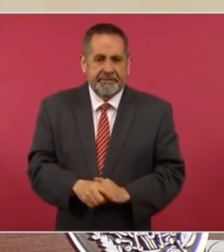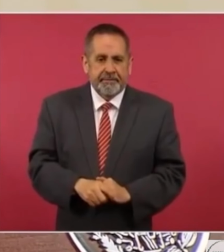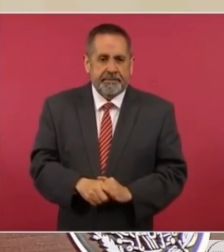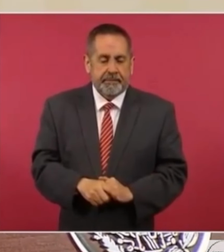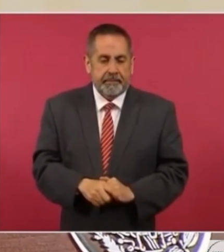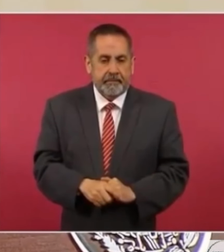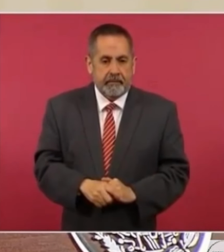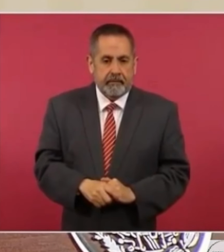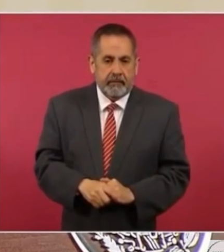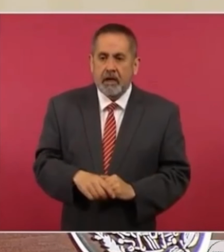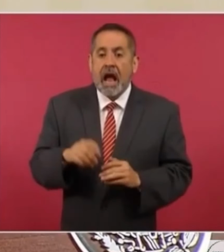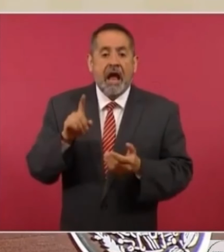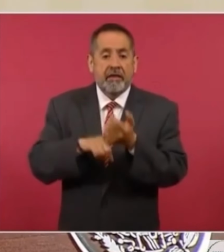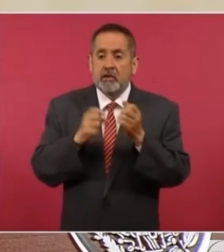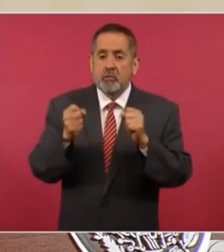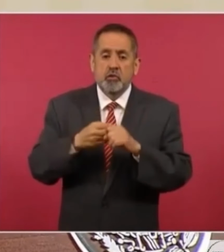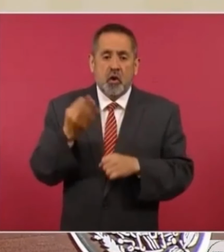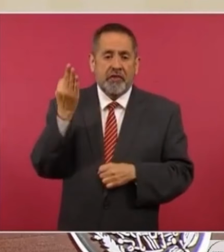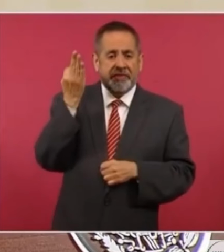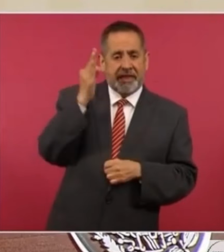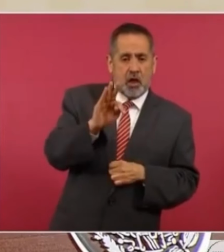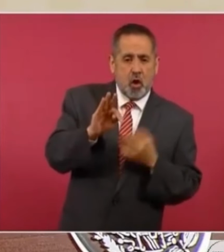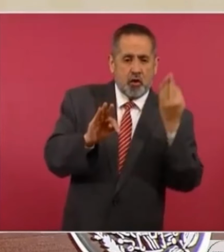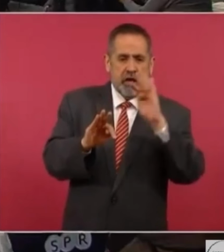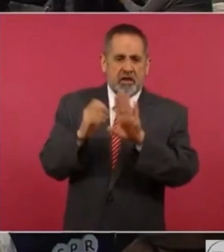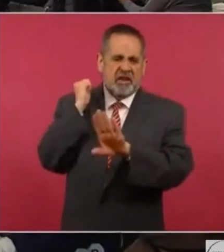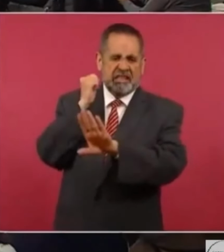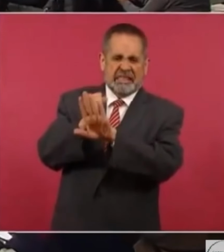hay muchas traiciones.